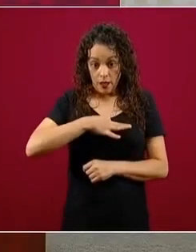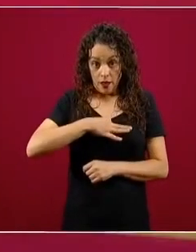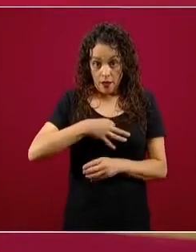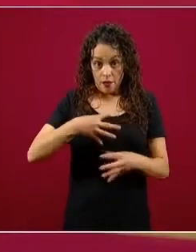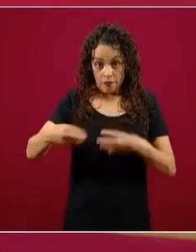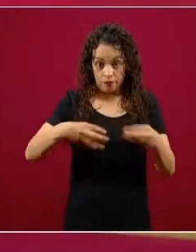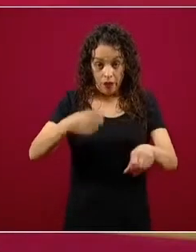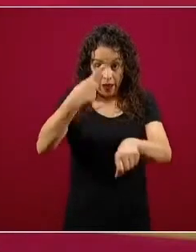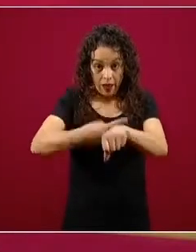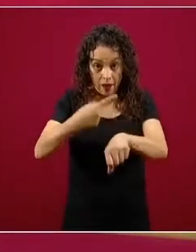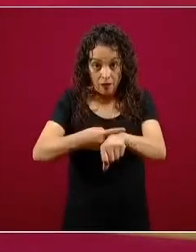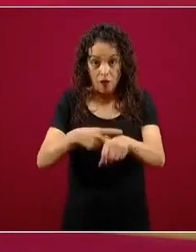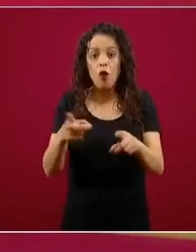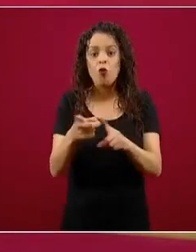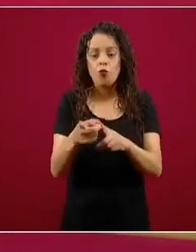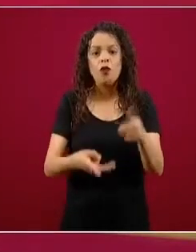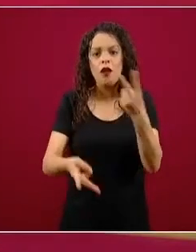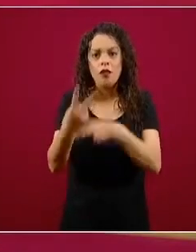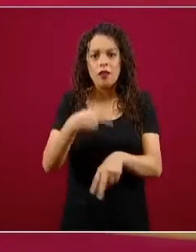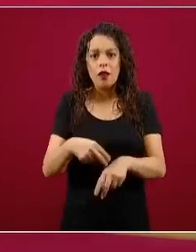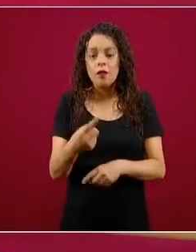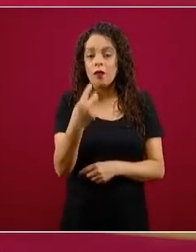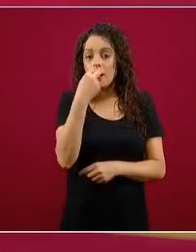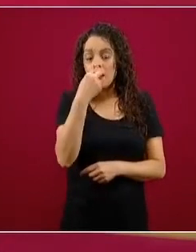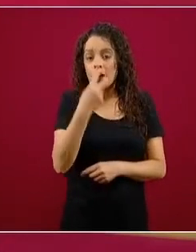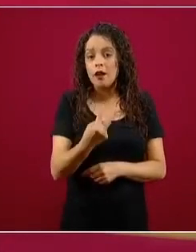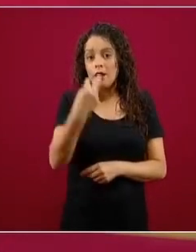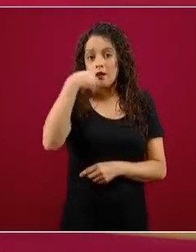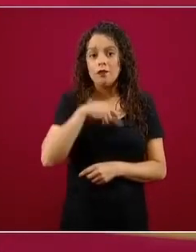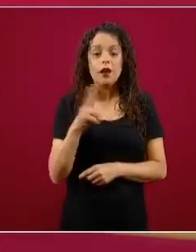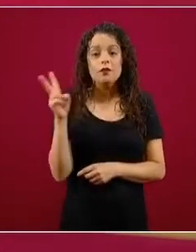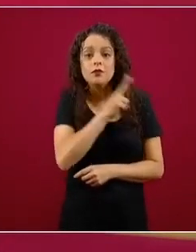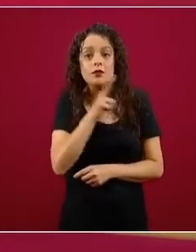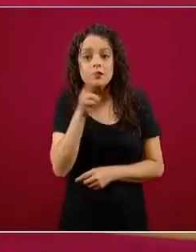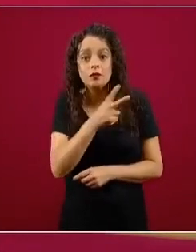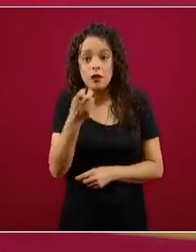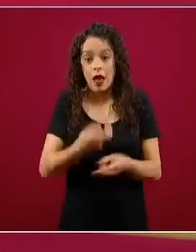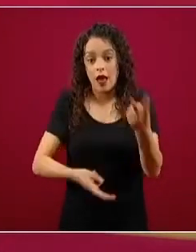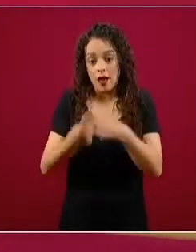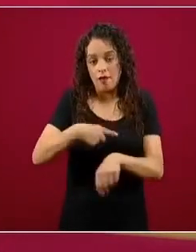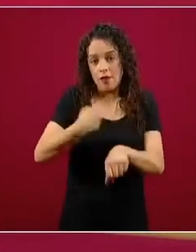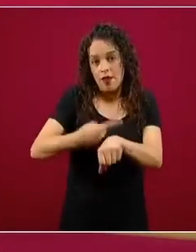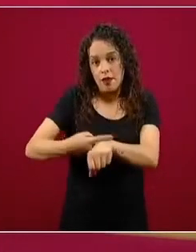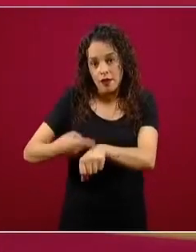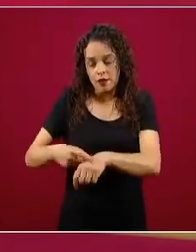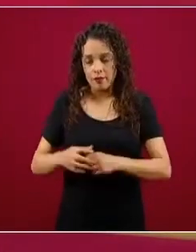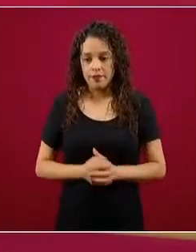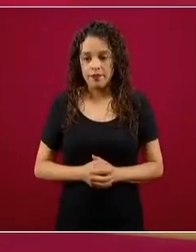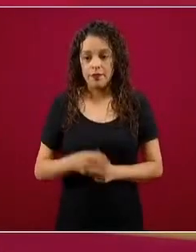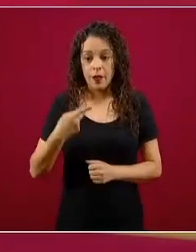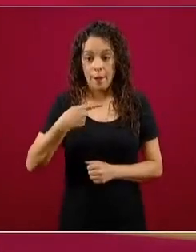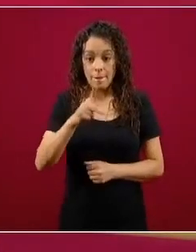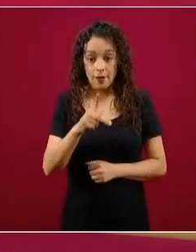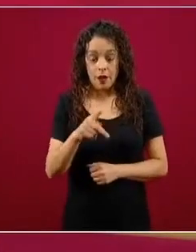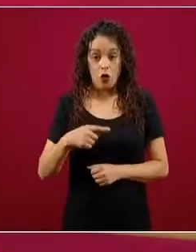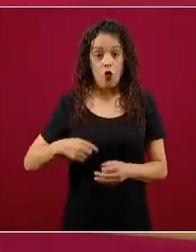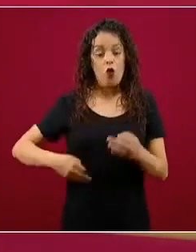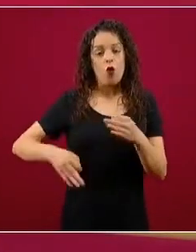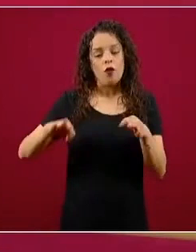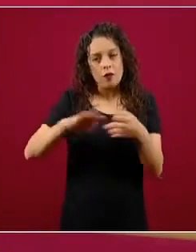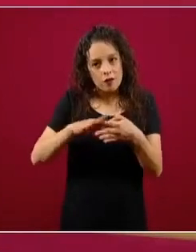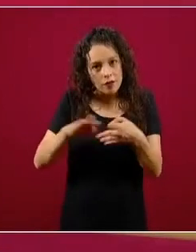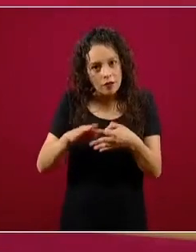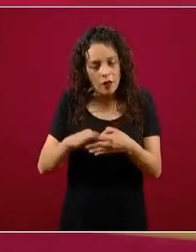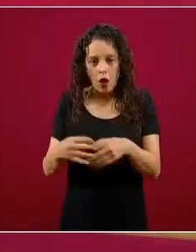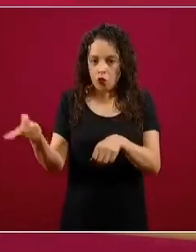incluye sencillas medidas de prevención que, si las hacemos consistentemente, es decir, todo el tiempo,